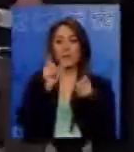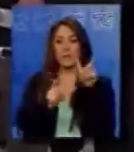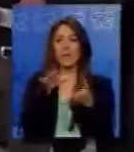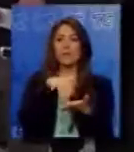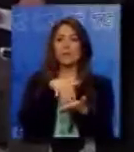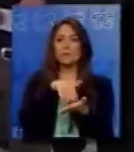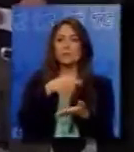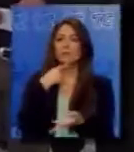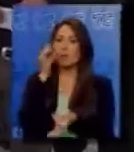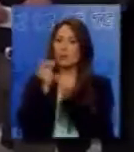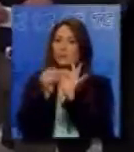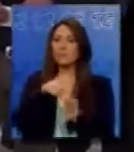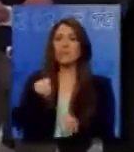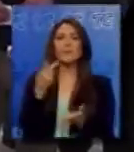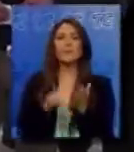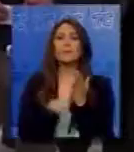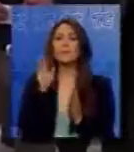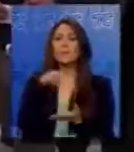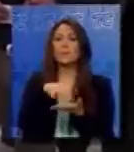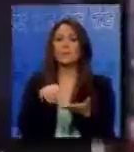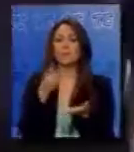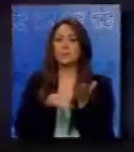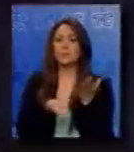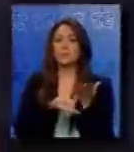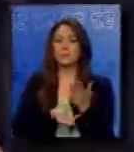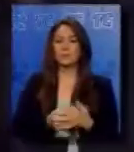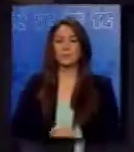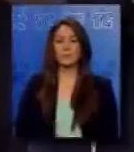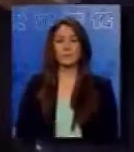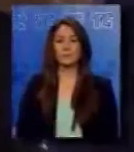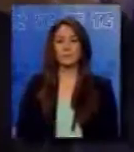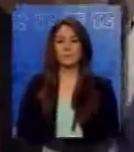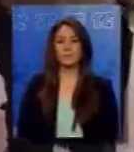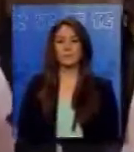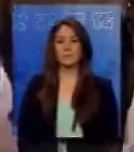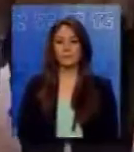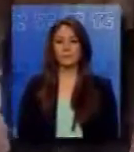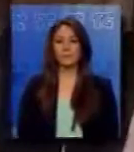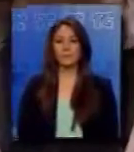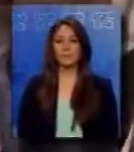estudiantes para aclarar sus dudas. Isaías Cruz, TC Televisión.